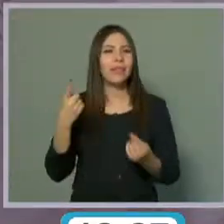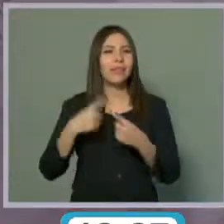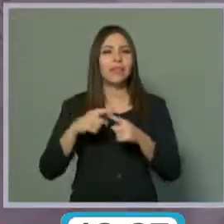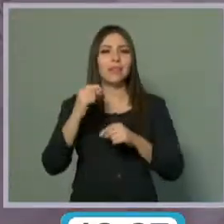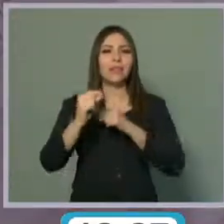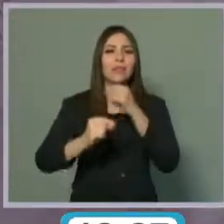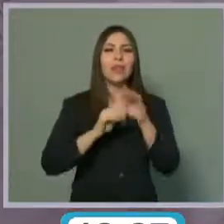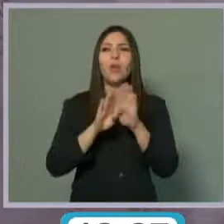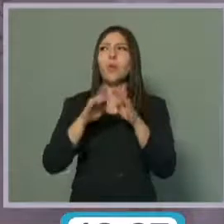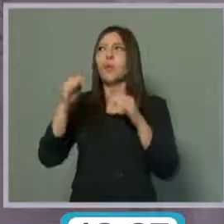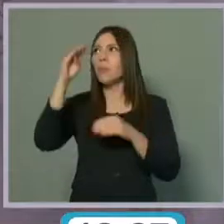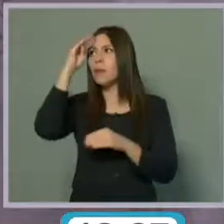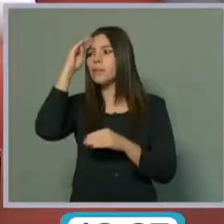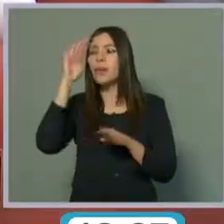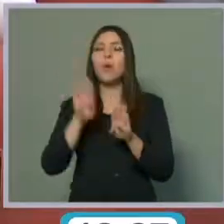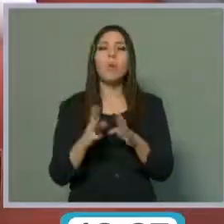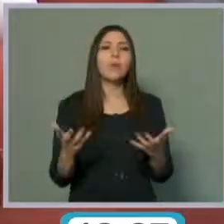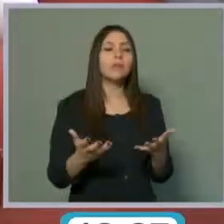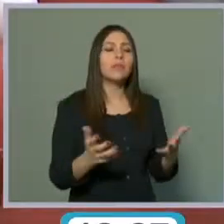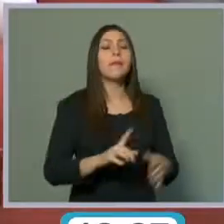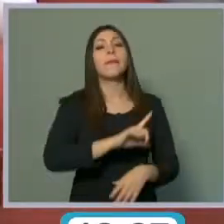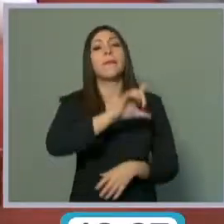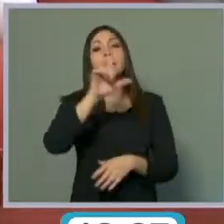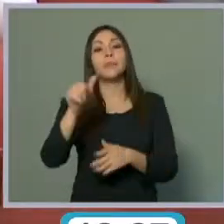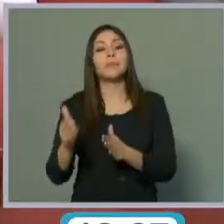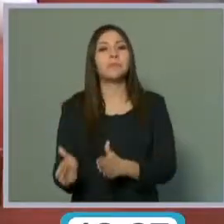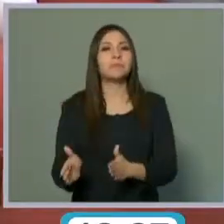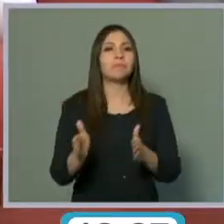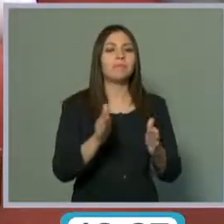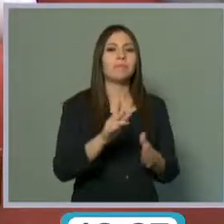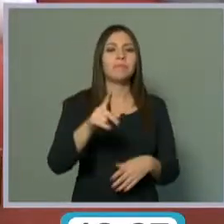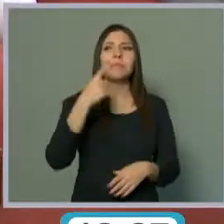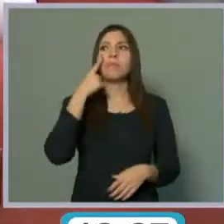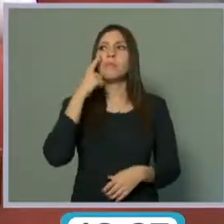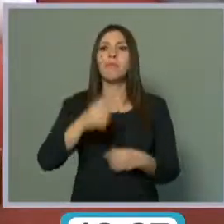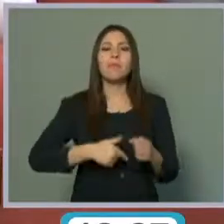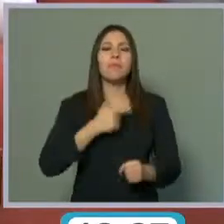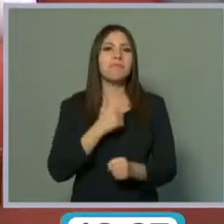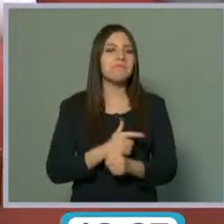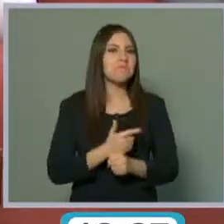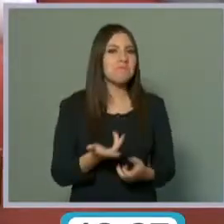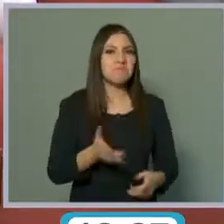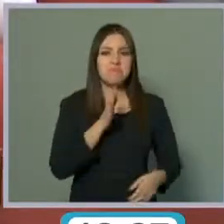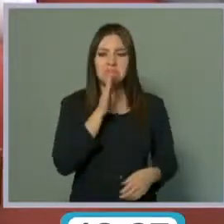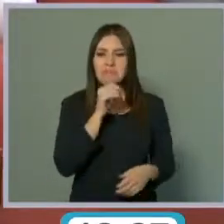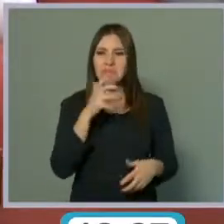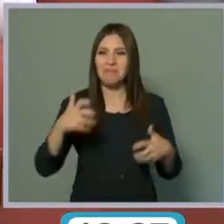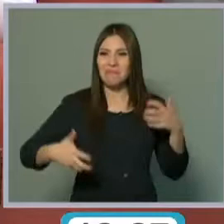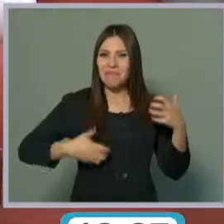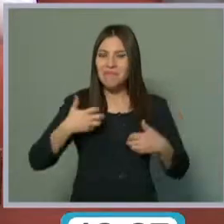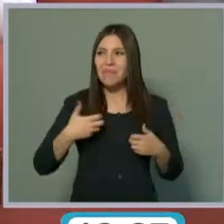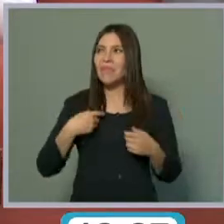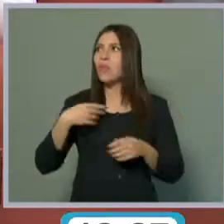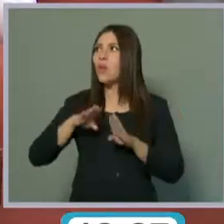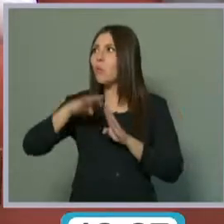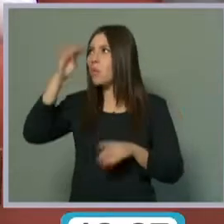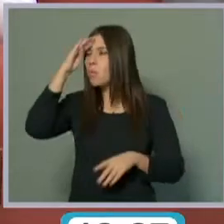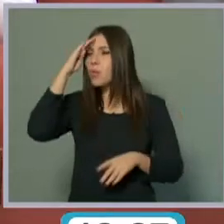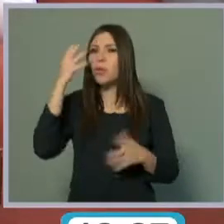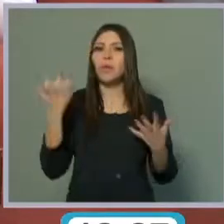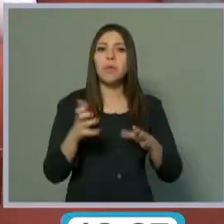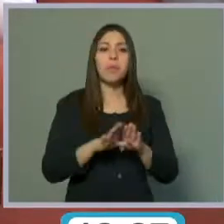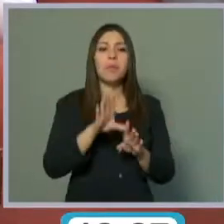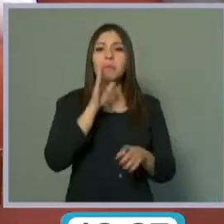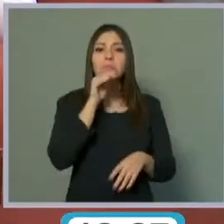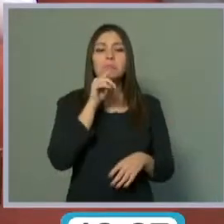momento de negociación. Sí. Cuando te das cuenta que ni la negociación, ni la ira, ni el enojo te está trayendo a la persona que estás perdiendo